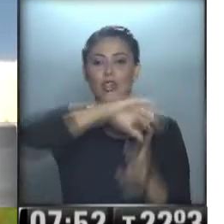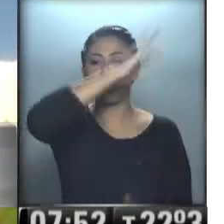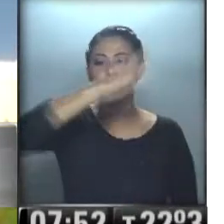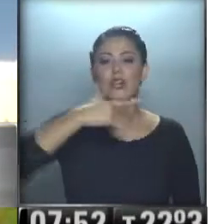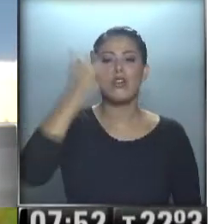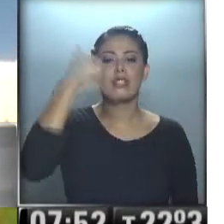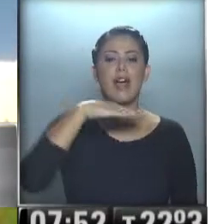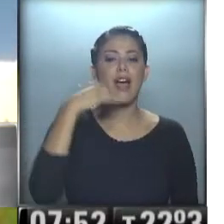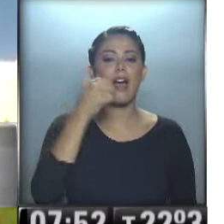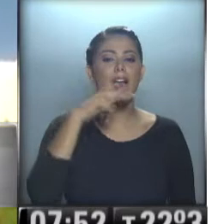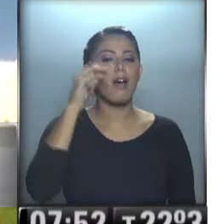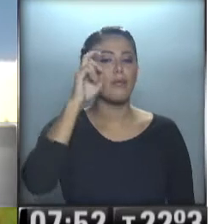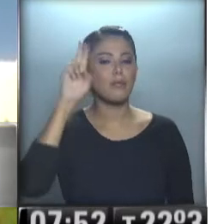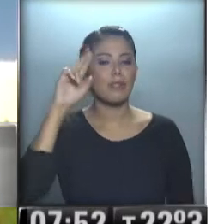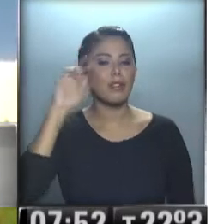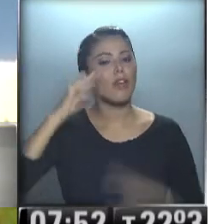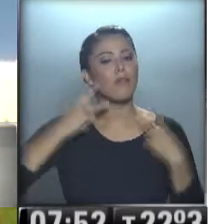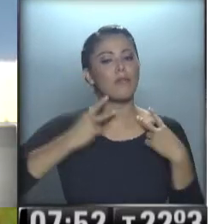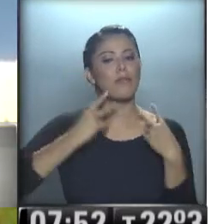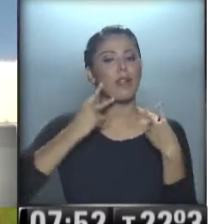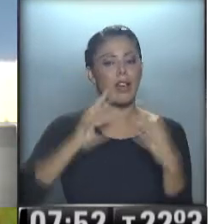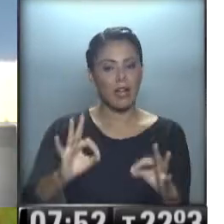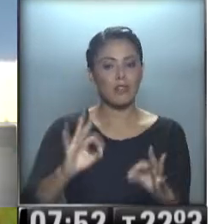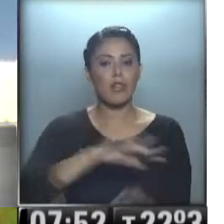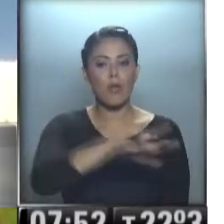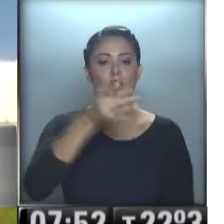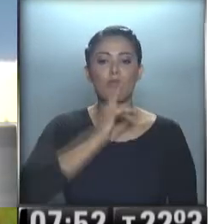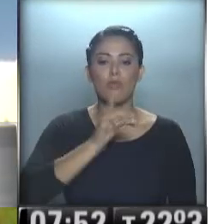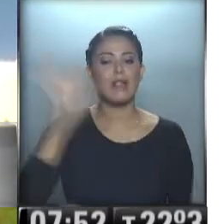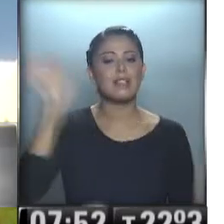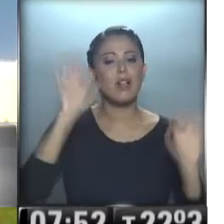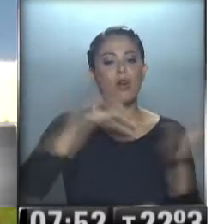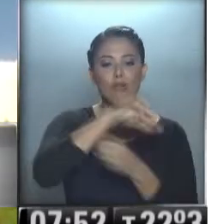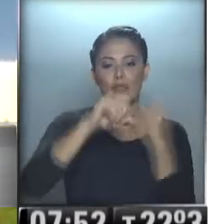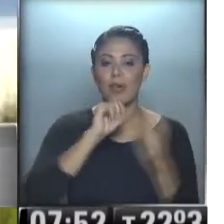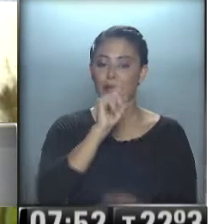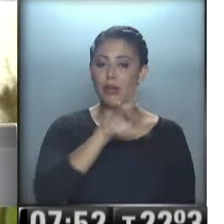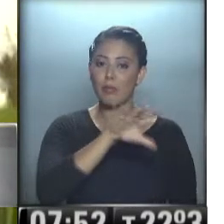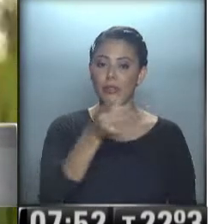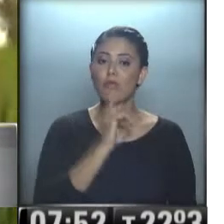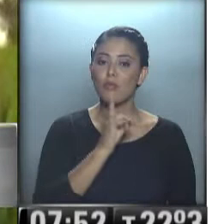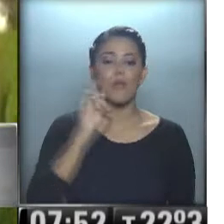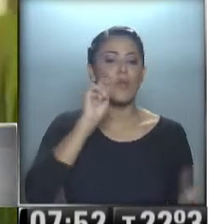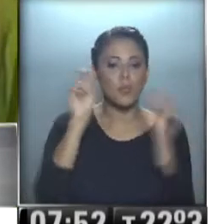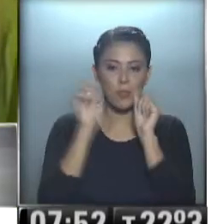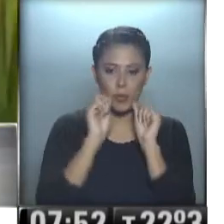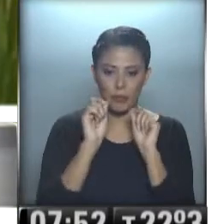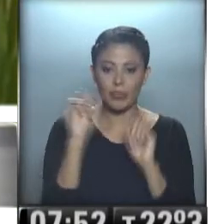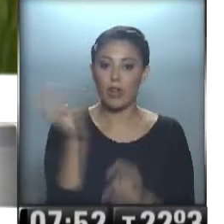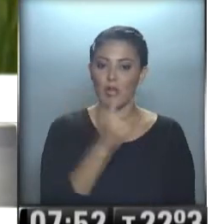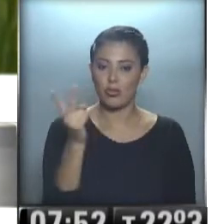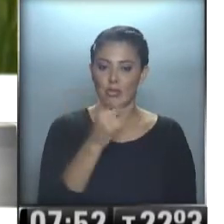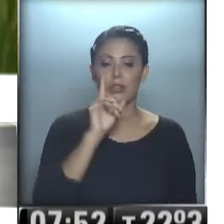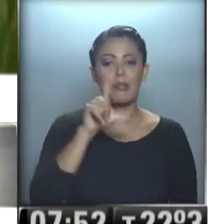cuando fuimos de vacaciones a mi bello pago, Tucumán. Saludos a la familia de Cristina del Norte de Tucumán. Besos a Cristina y Luis.